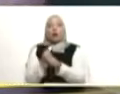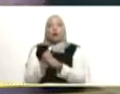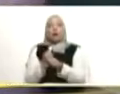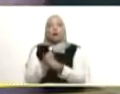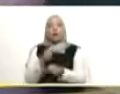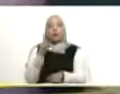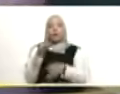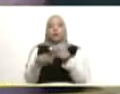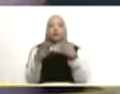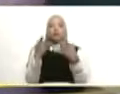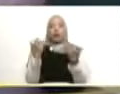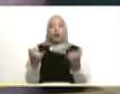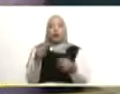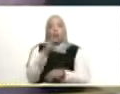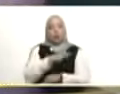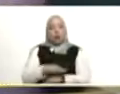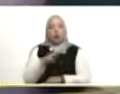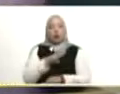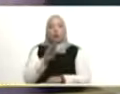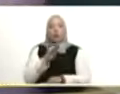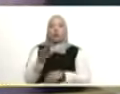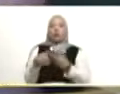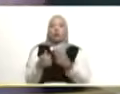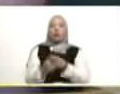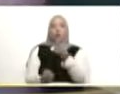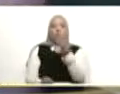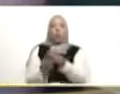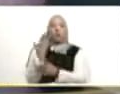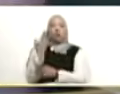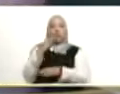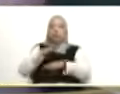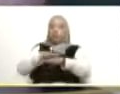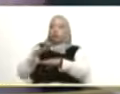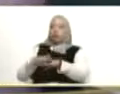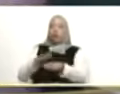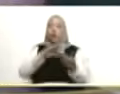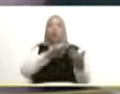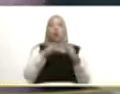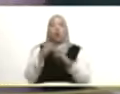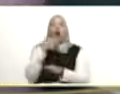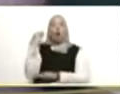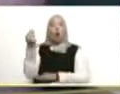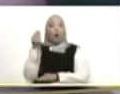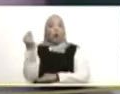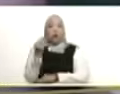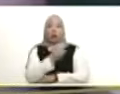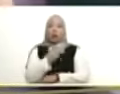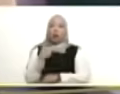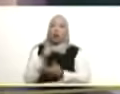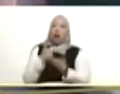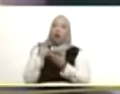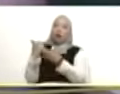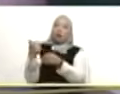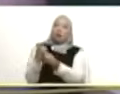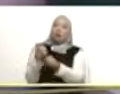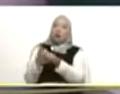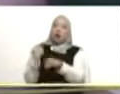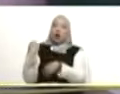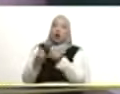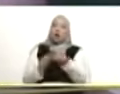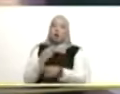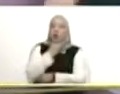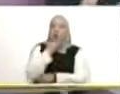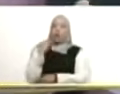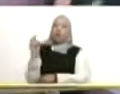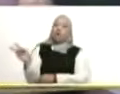partidos políticos. Y esta misión tiene la fundamental convocatoria de llegar a jóvenes que quieren ayudar, que quieren hacer cosas por mejorar